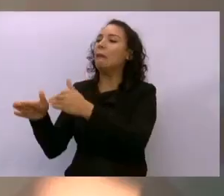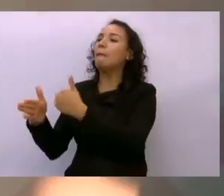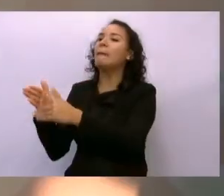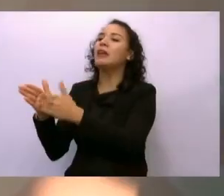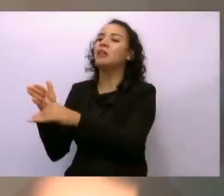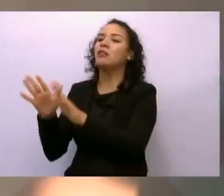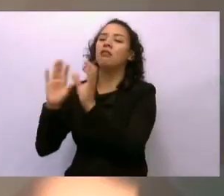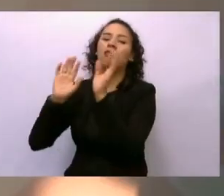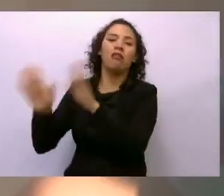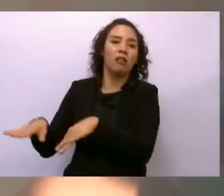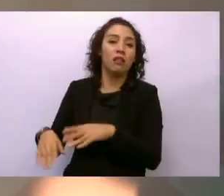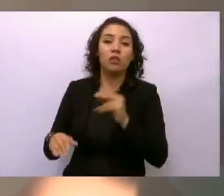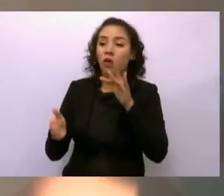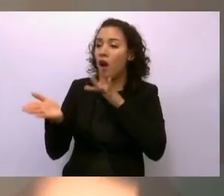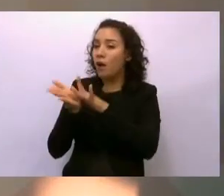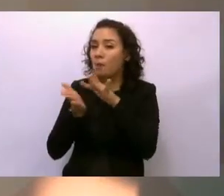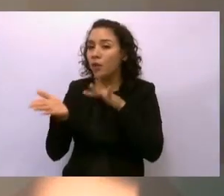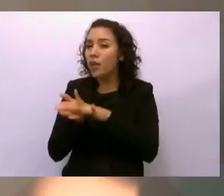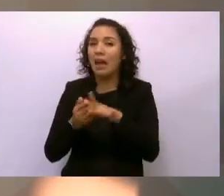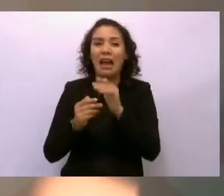sin equipos?